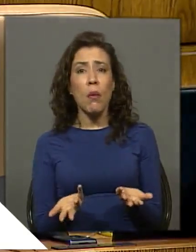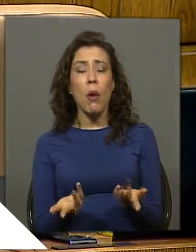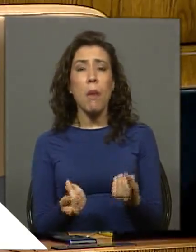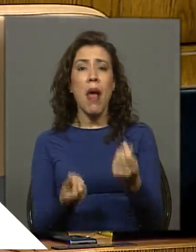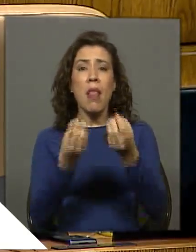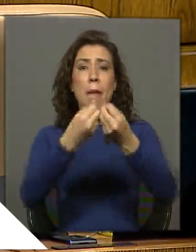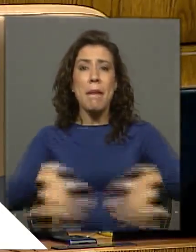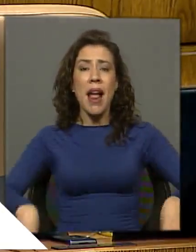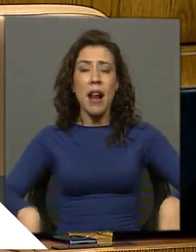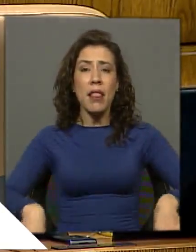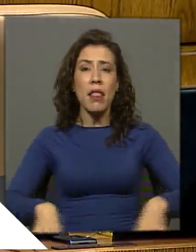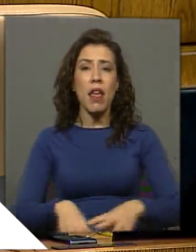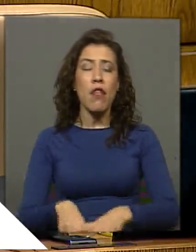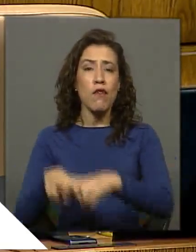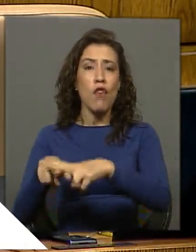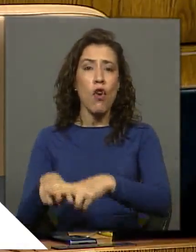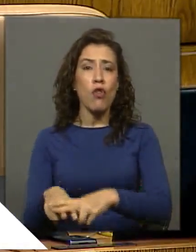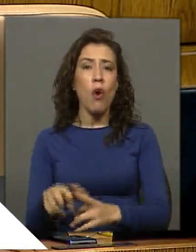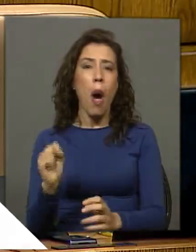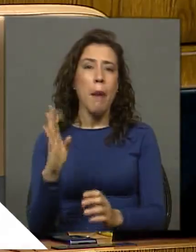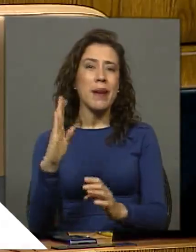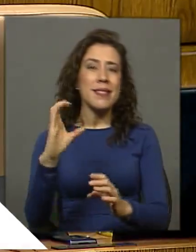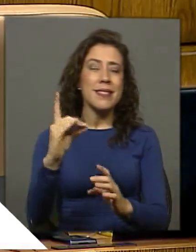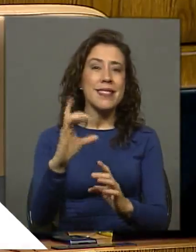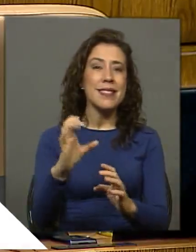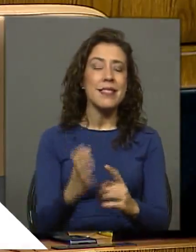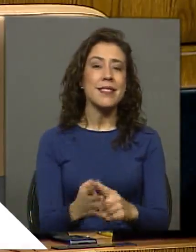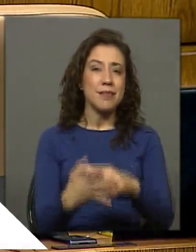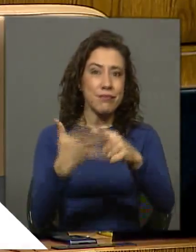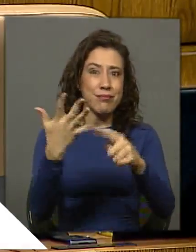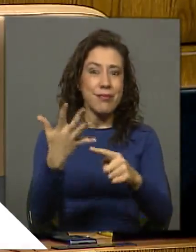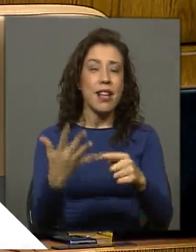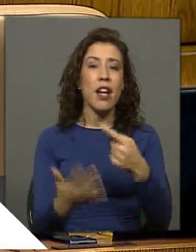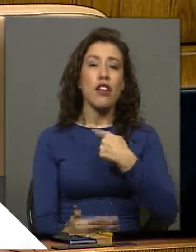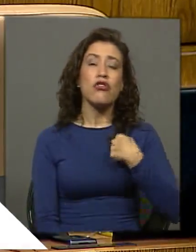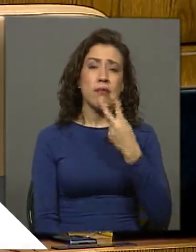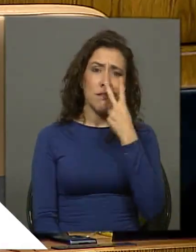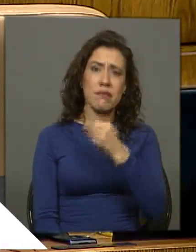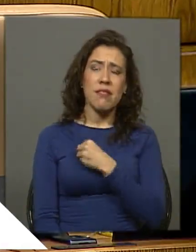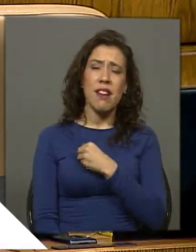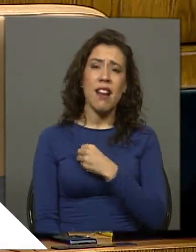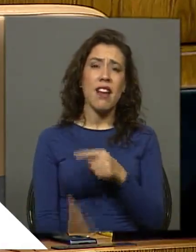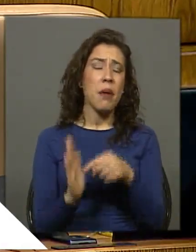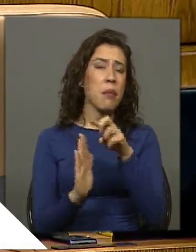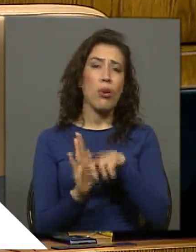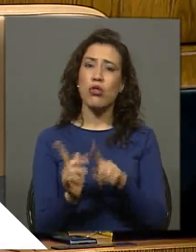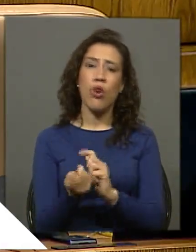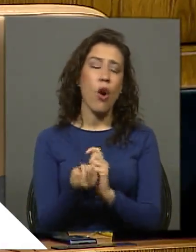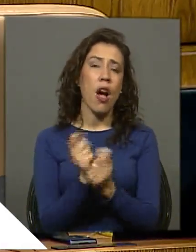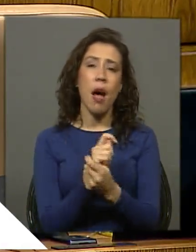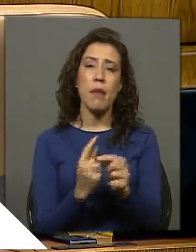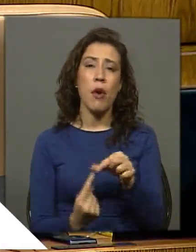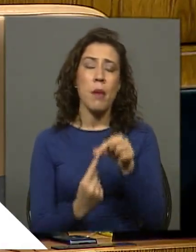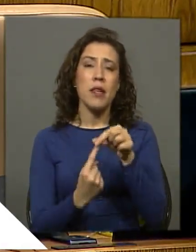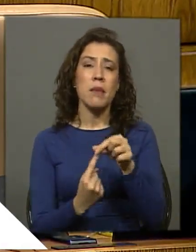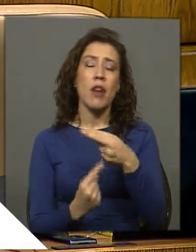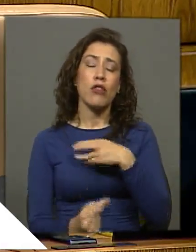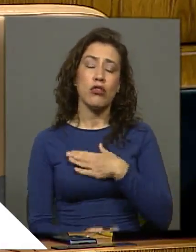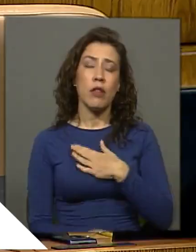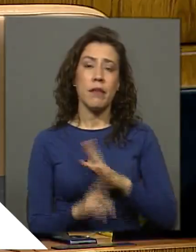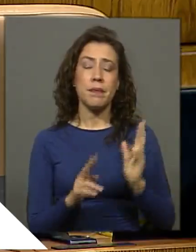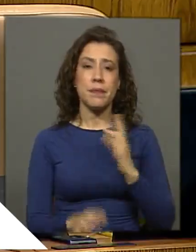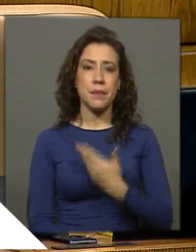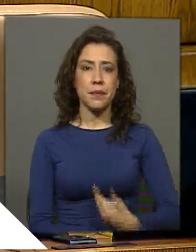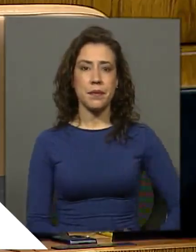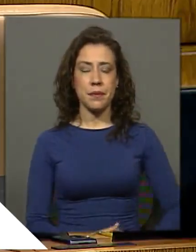pérdidas de esos fondos entonces yo lamento en que este proyecto no haya cambiado el fondo que era lo que buscábamos he dicho señor